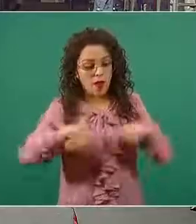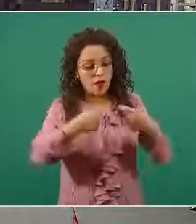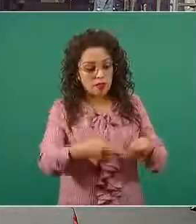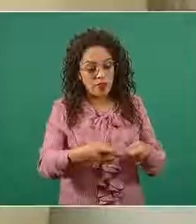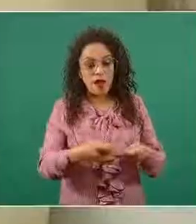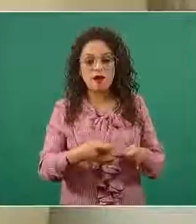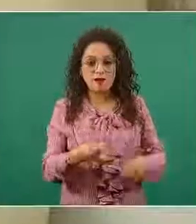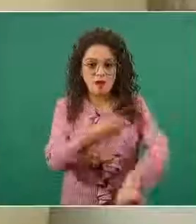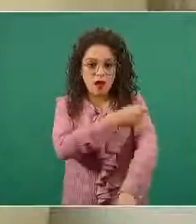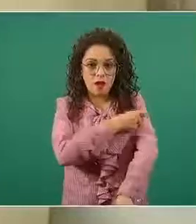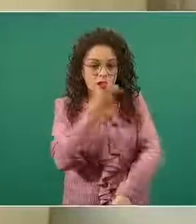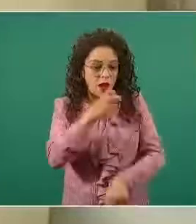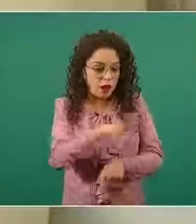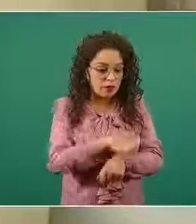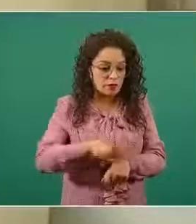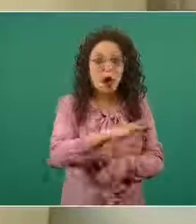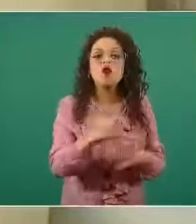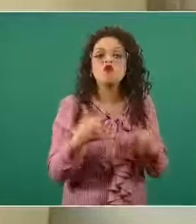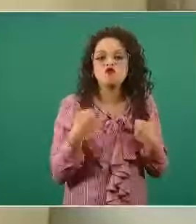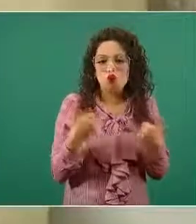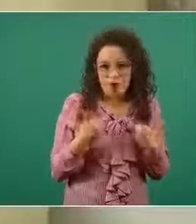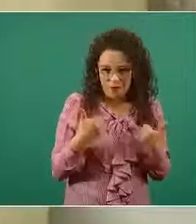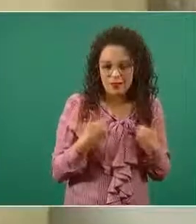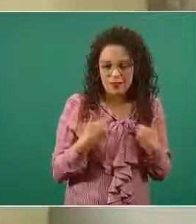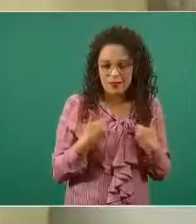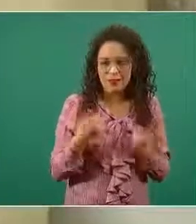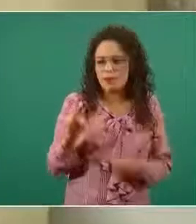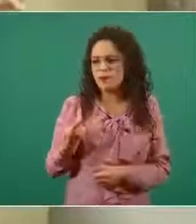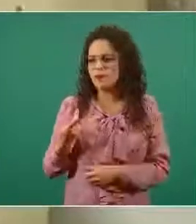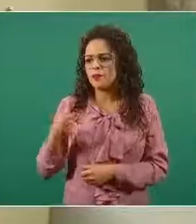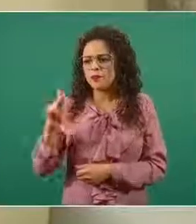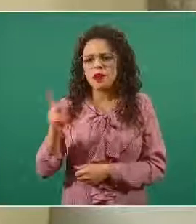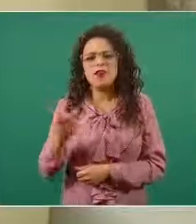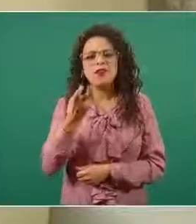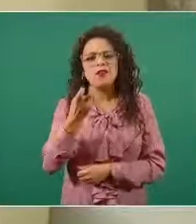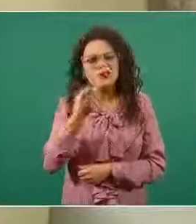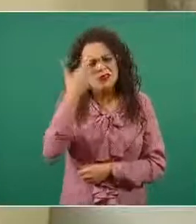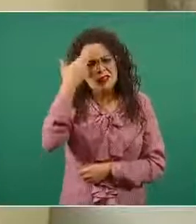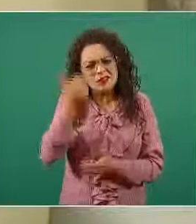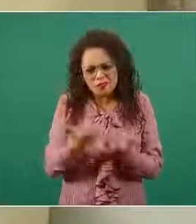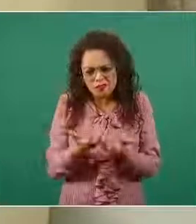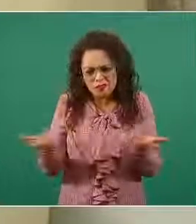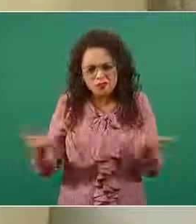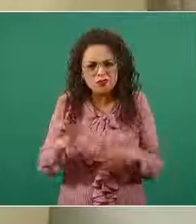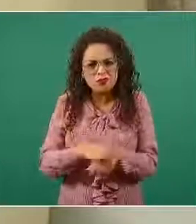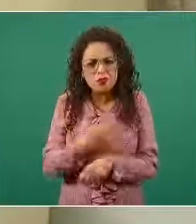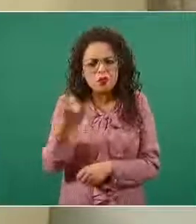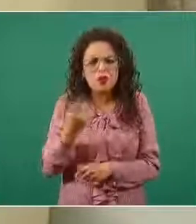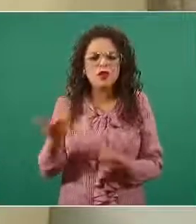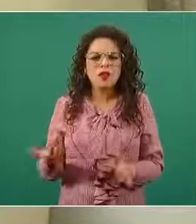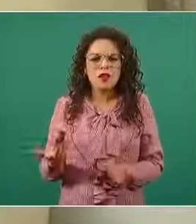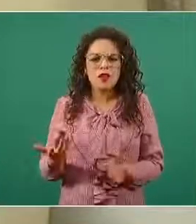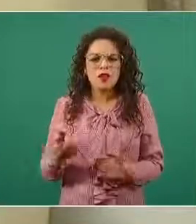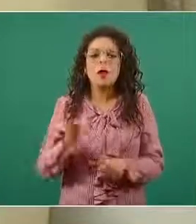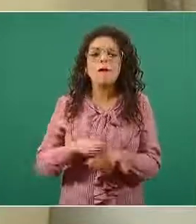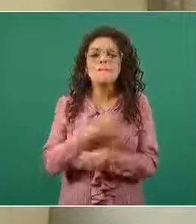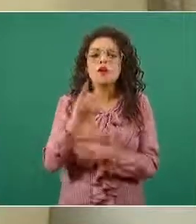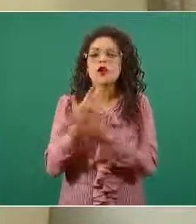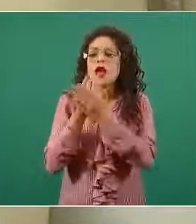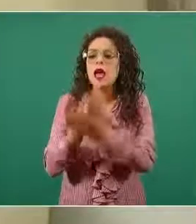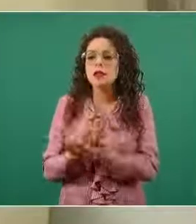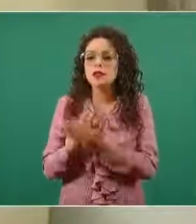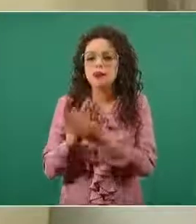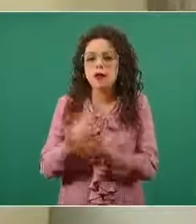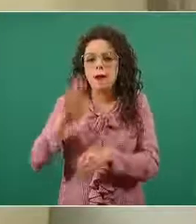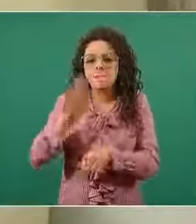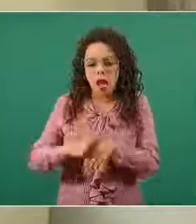sector. Pero ¿por qué esa separación del sector? ¿Por qué esperar otros resultados? No sé,